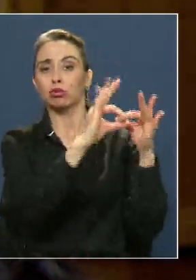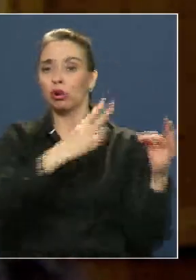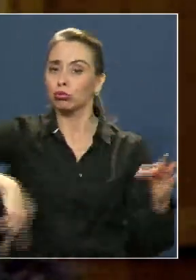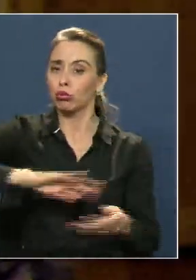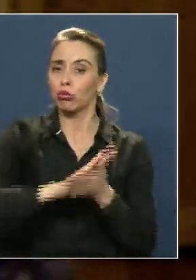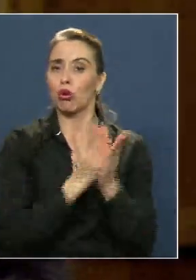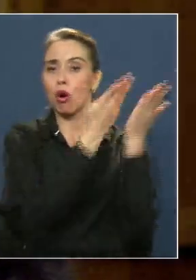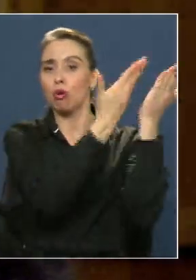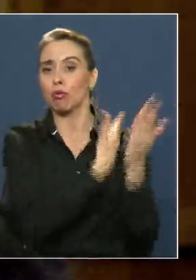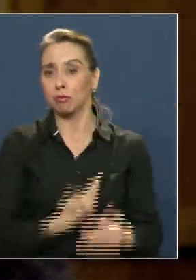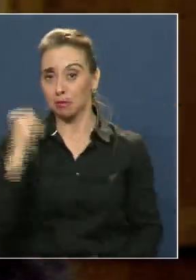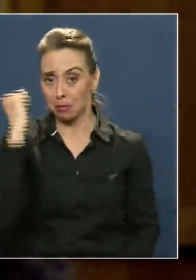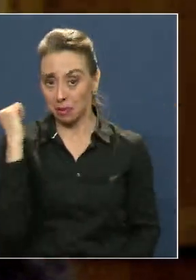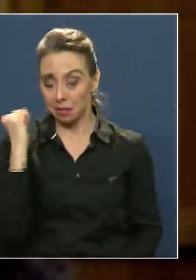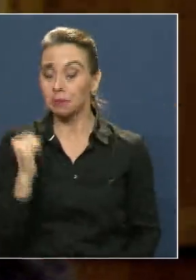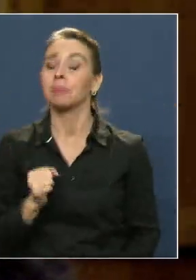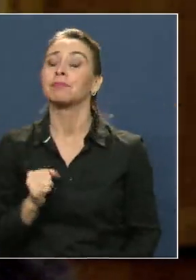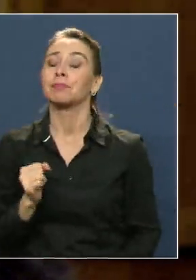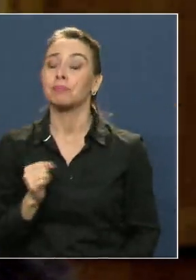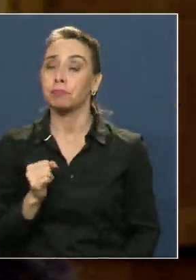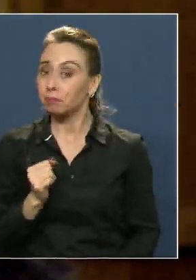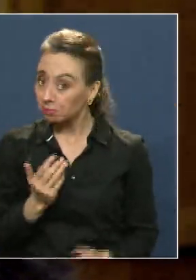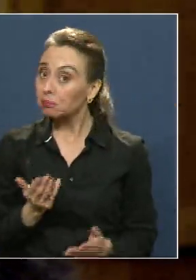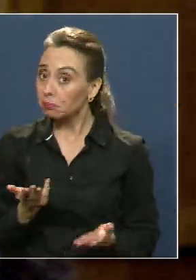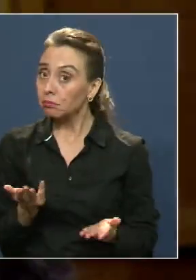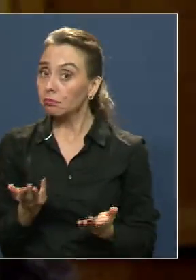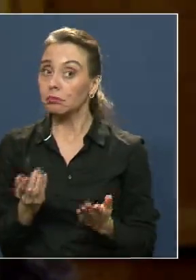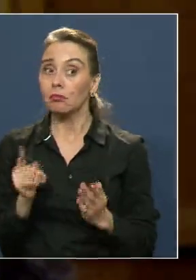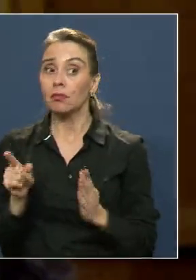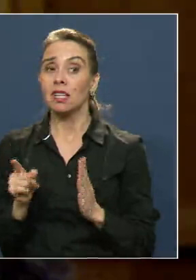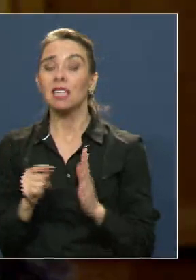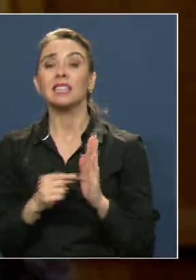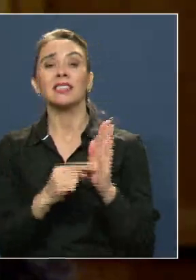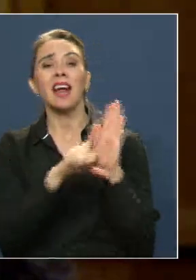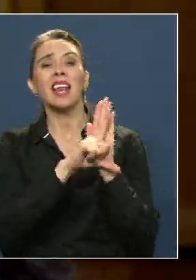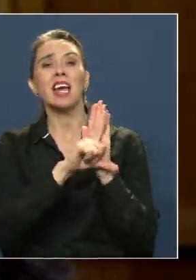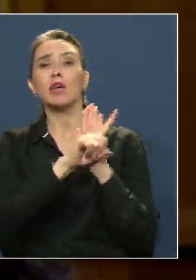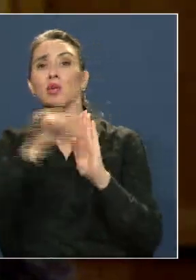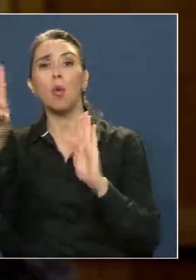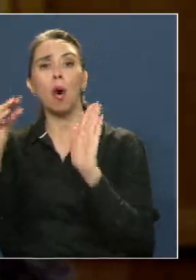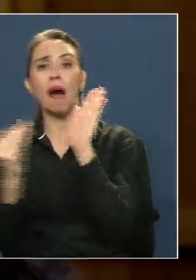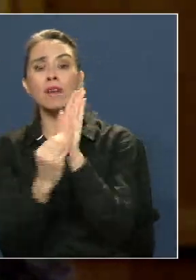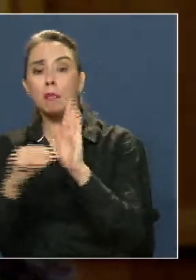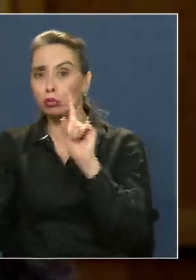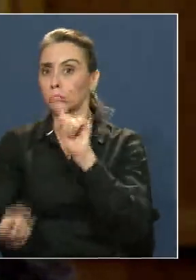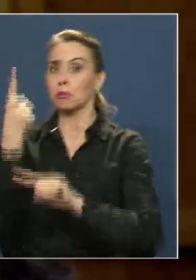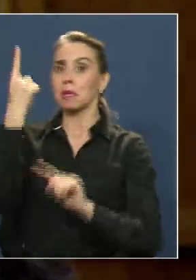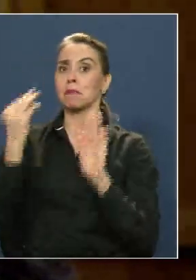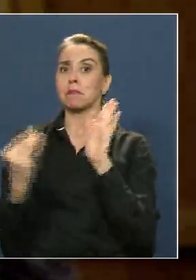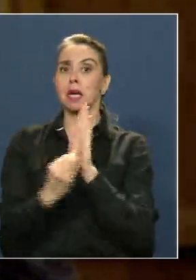La verdad que es efectivamente una excepción en nuestro ordenamiento jurídico, ¿no es cierto?